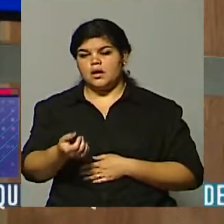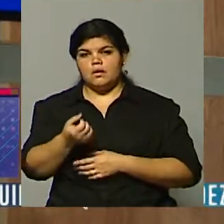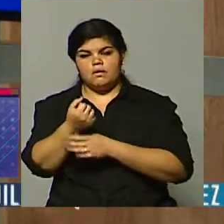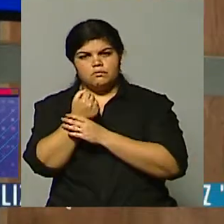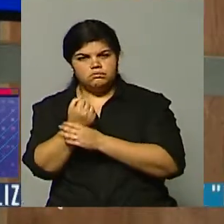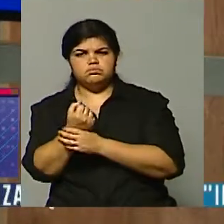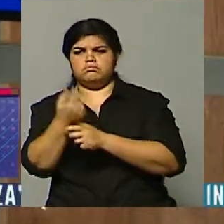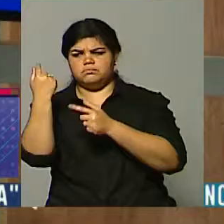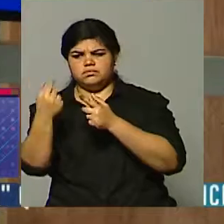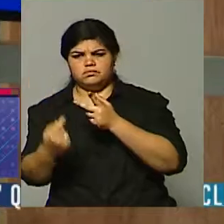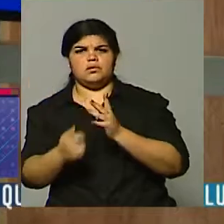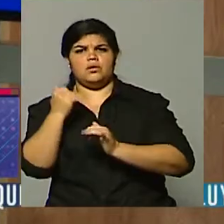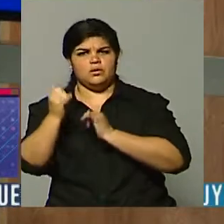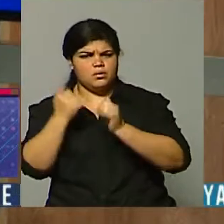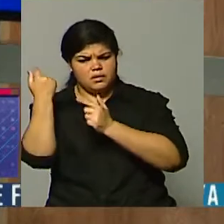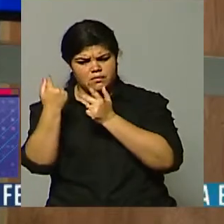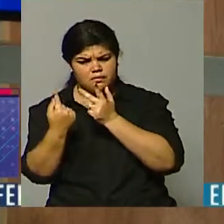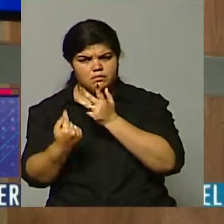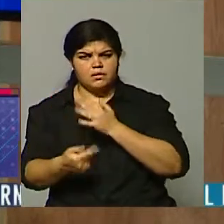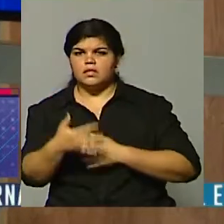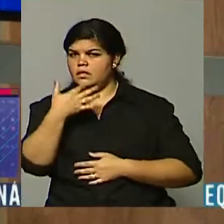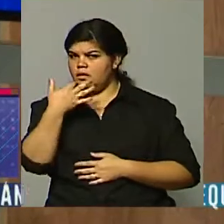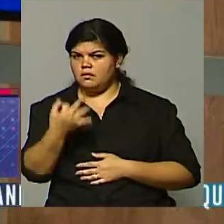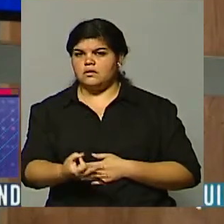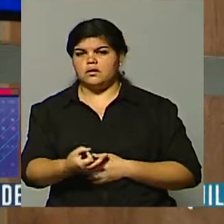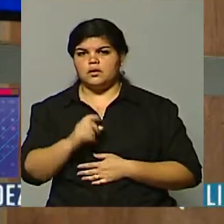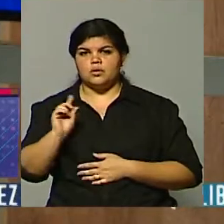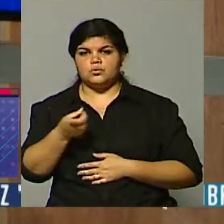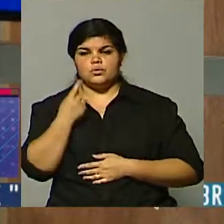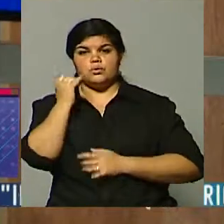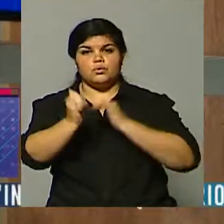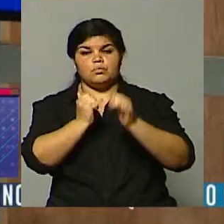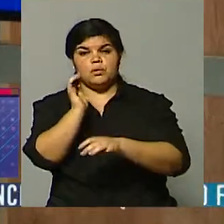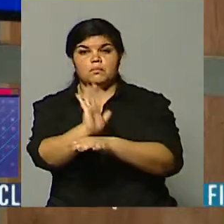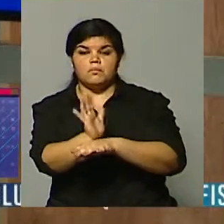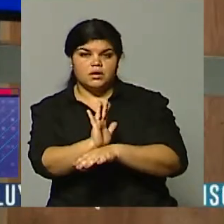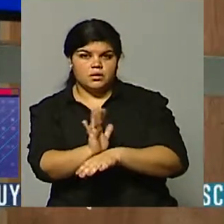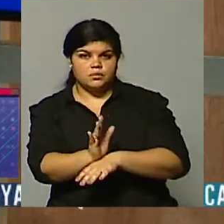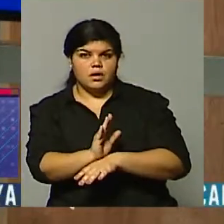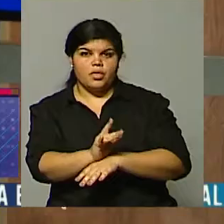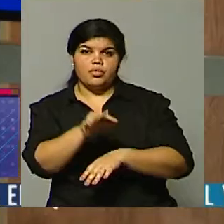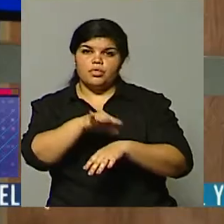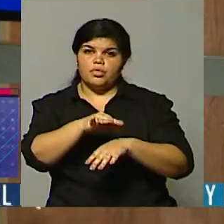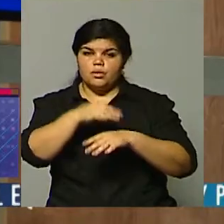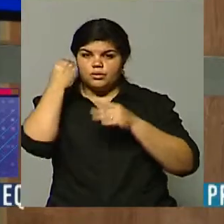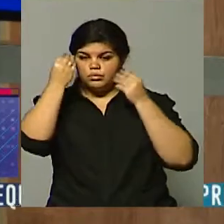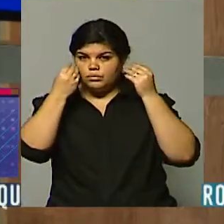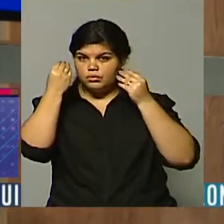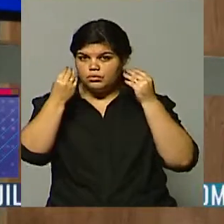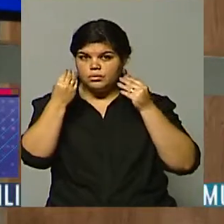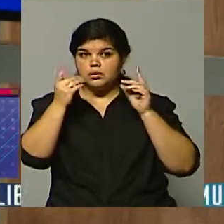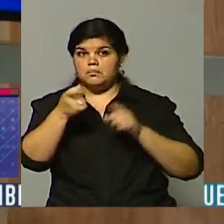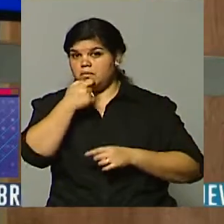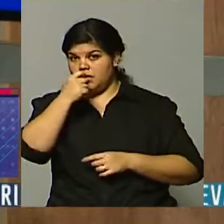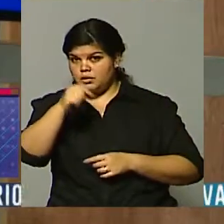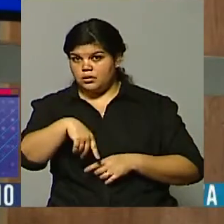para contar. Así que la verdad que recomendamos Doctor Sueño si quieren acercarse a cualquier cine de Mendoza y del país.